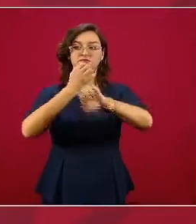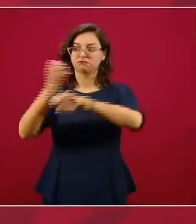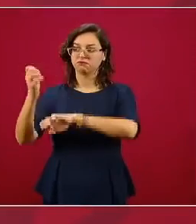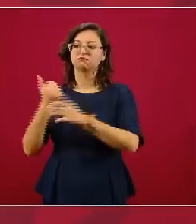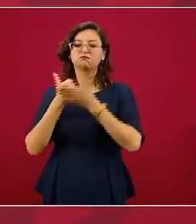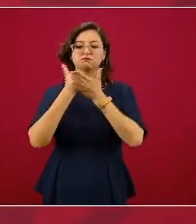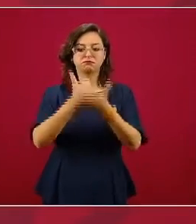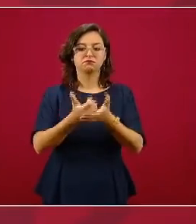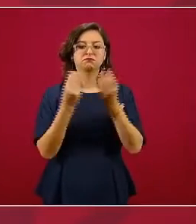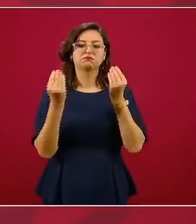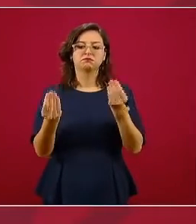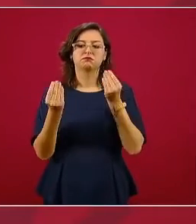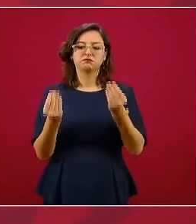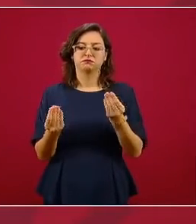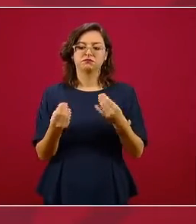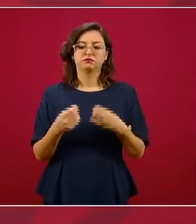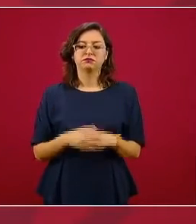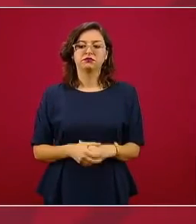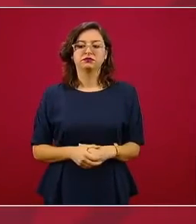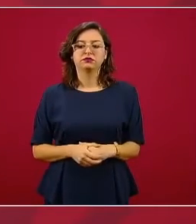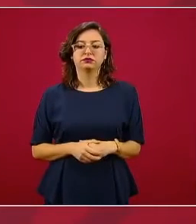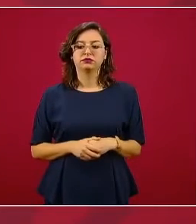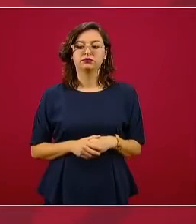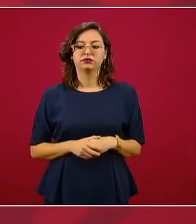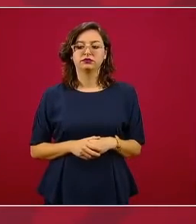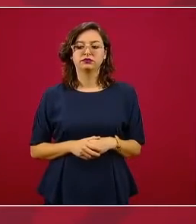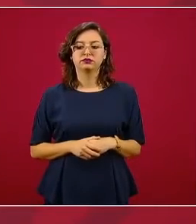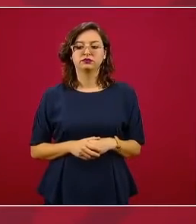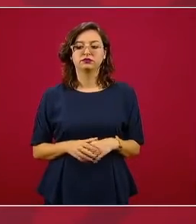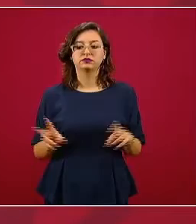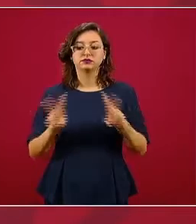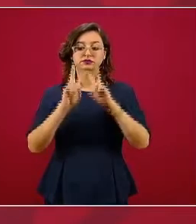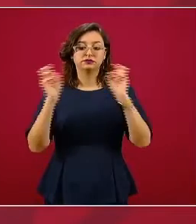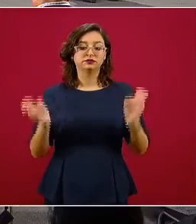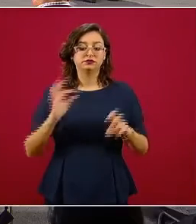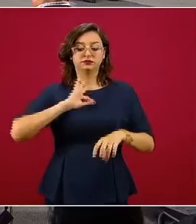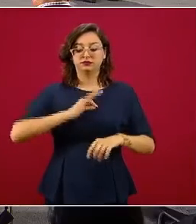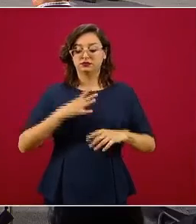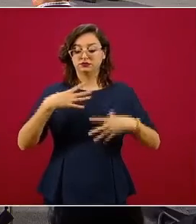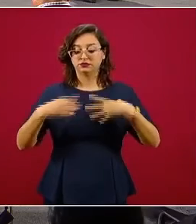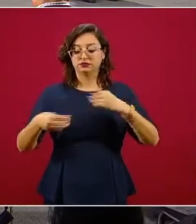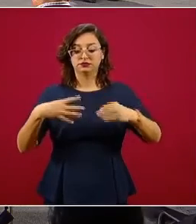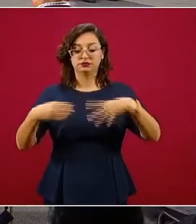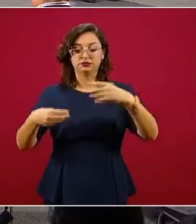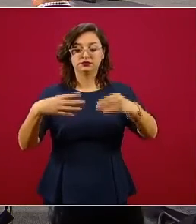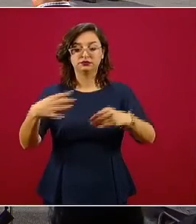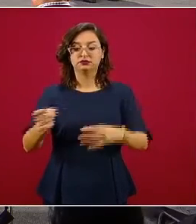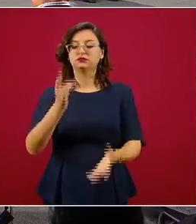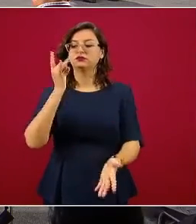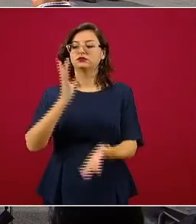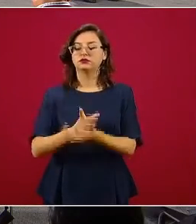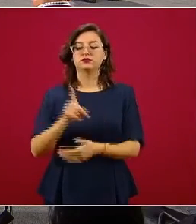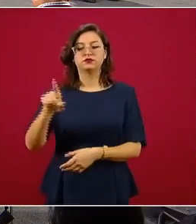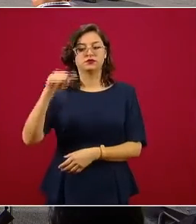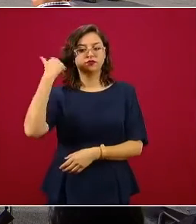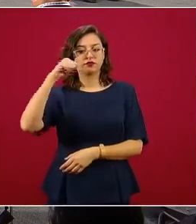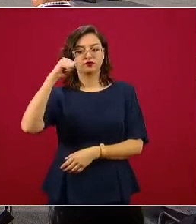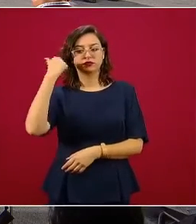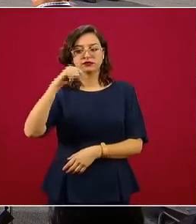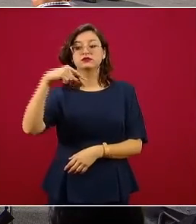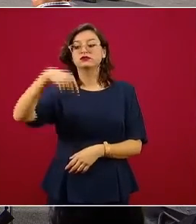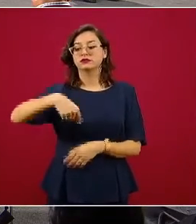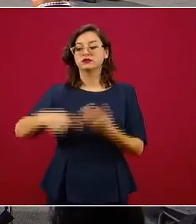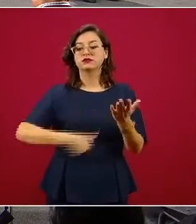de la pandemia, solo es Acapulco. En el caso de la Ciudad